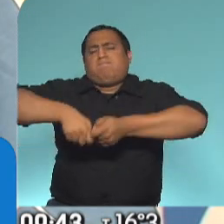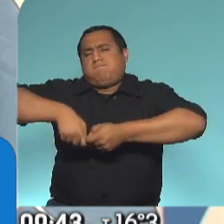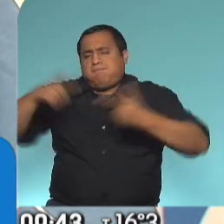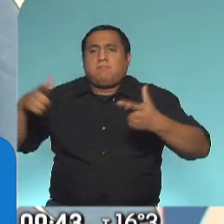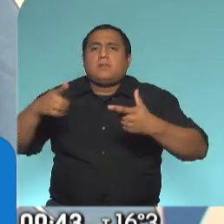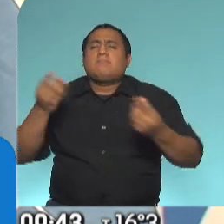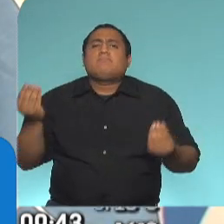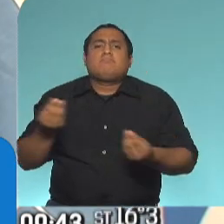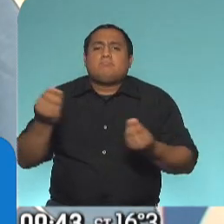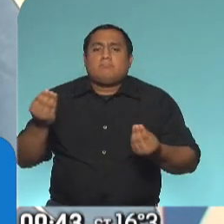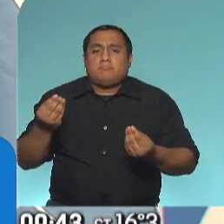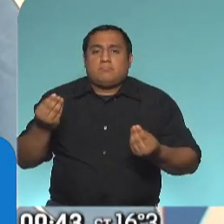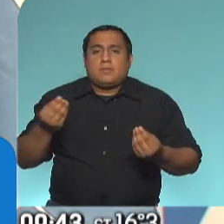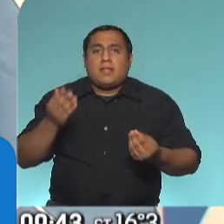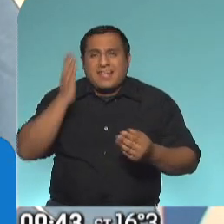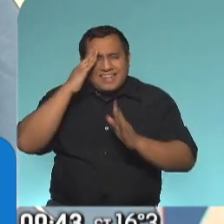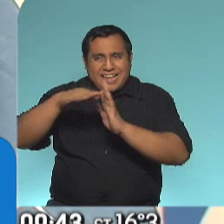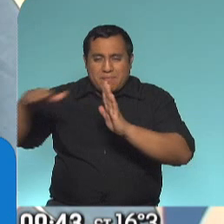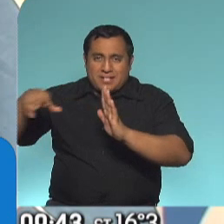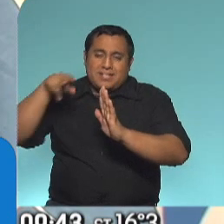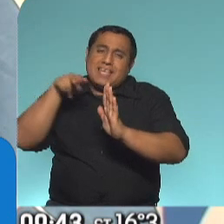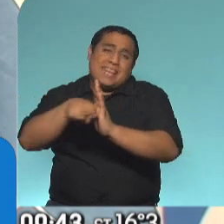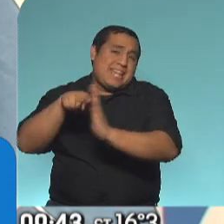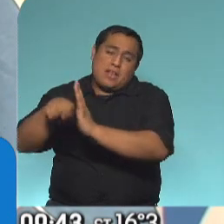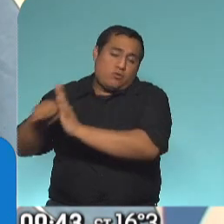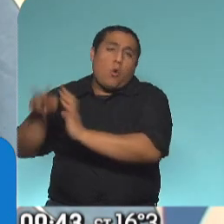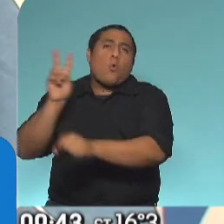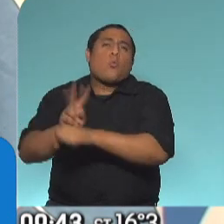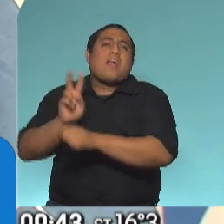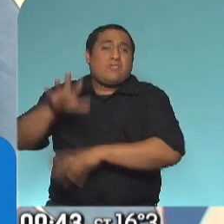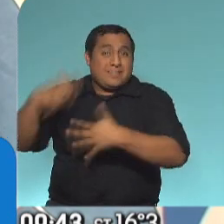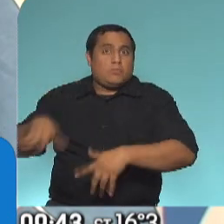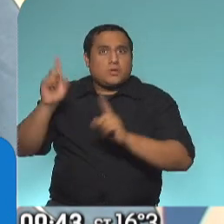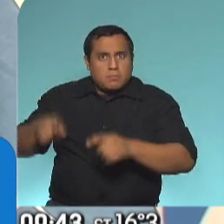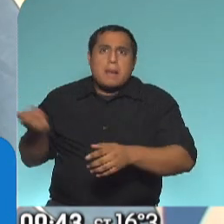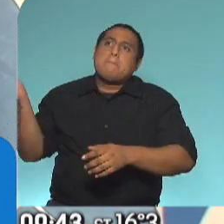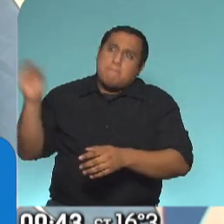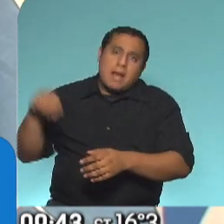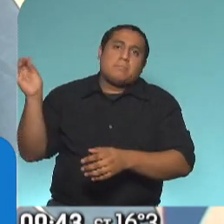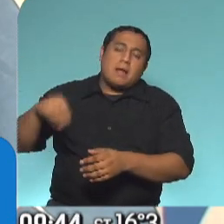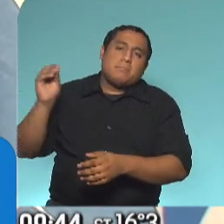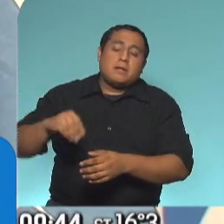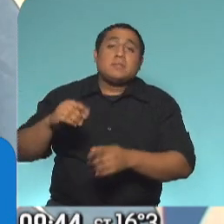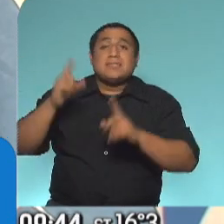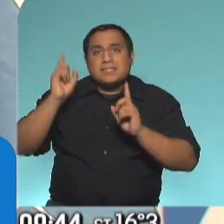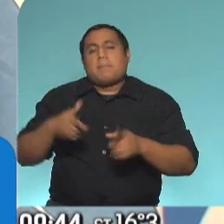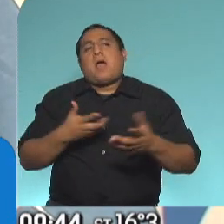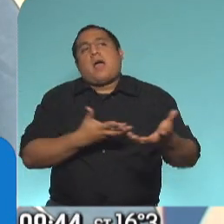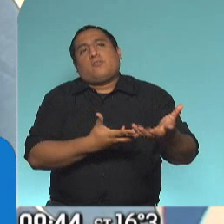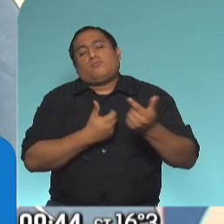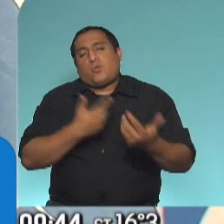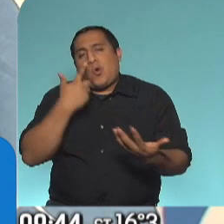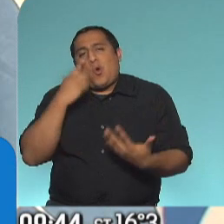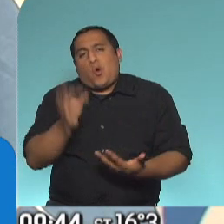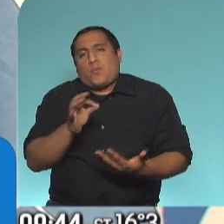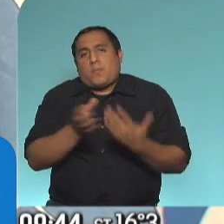el número de camas de internación de las unidades de terapia intensiva. También contamos con el aporte, por supuesto, del Ministerio de Salud de